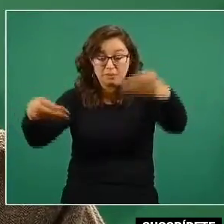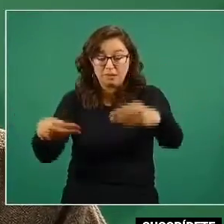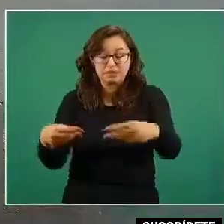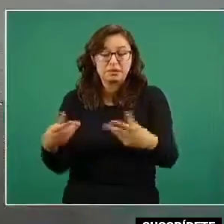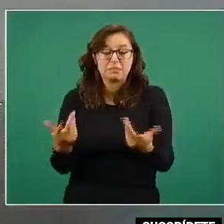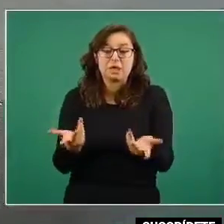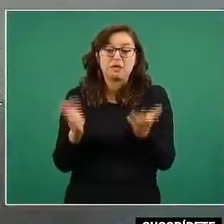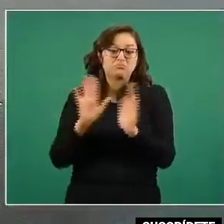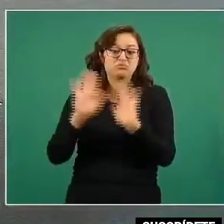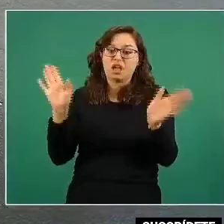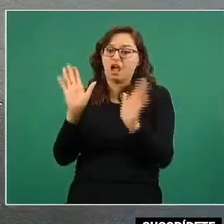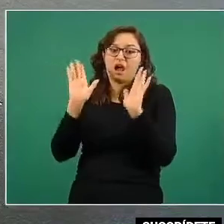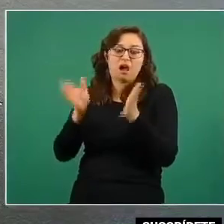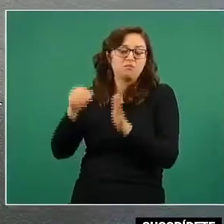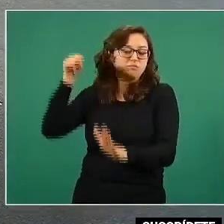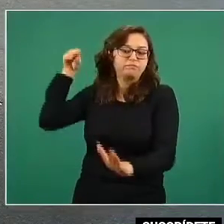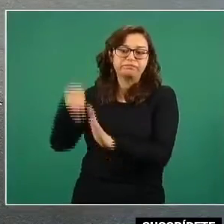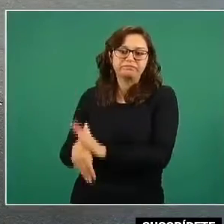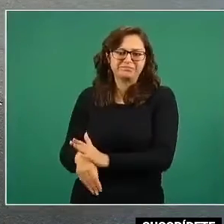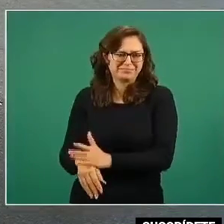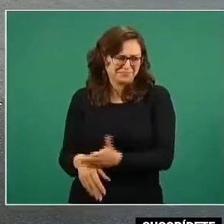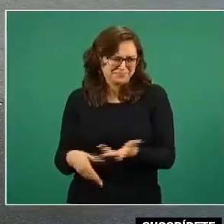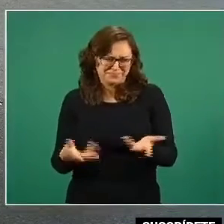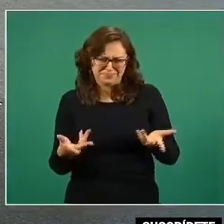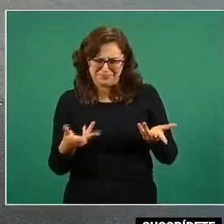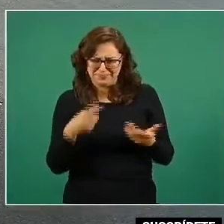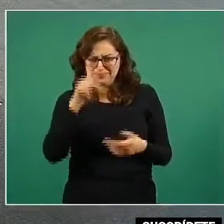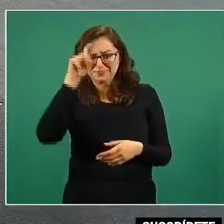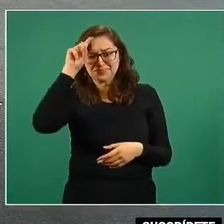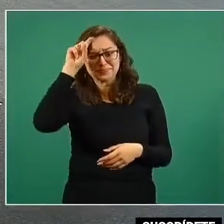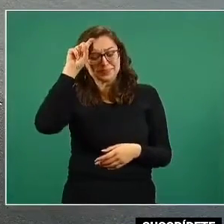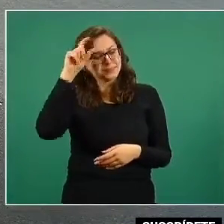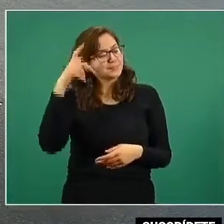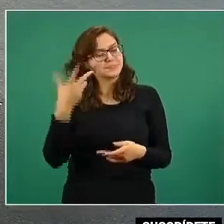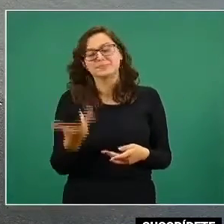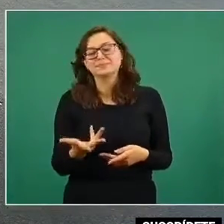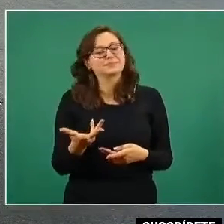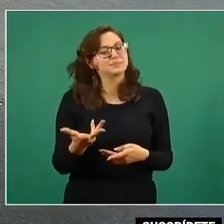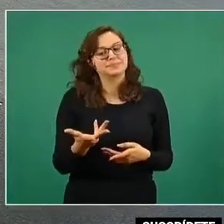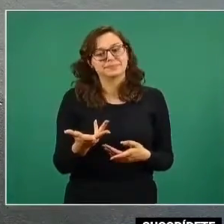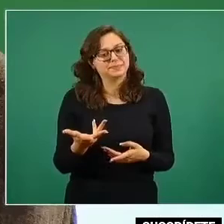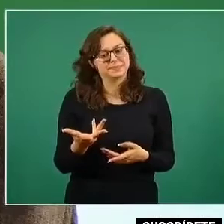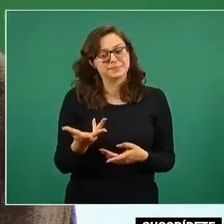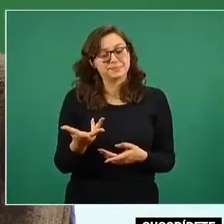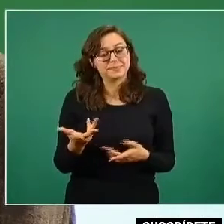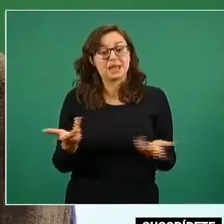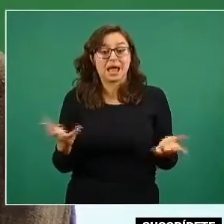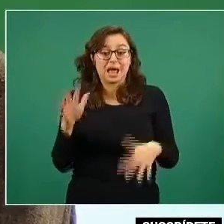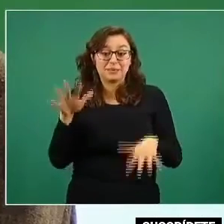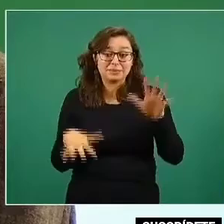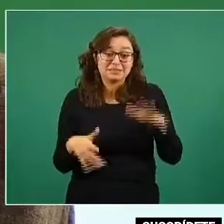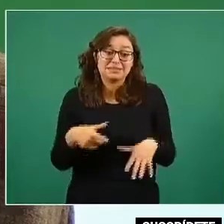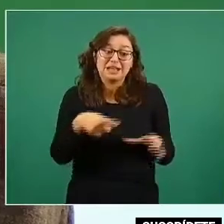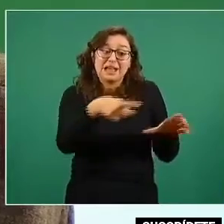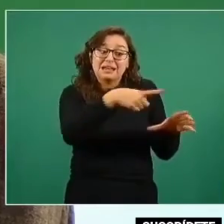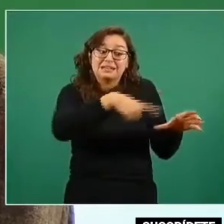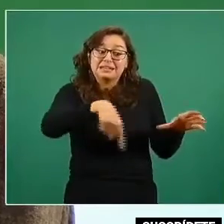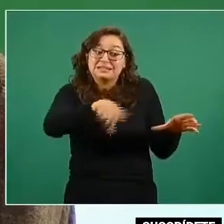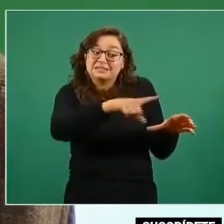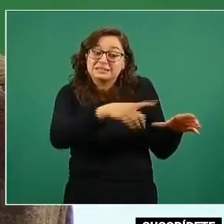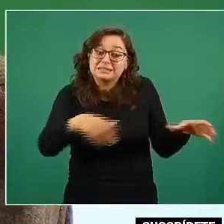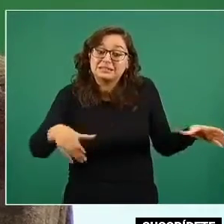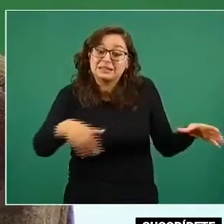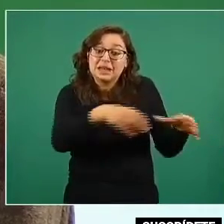años. Y lo que quizá quien piensa de esa manera suele olvidar